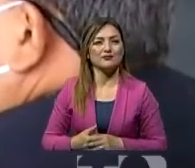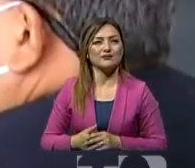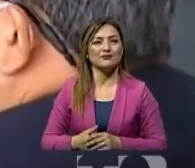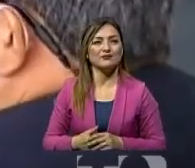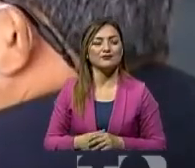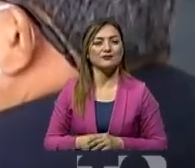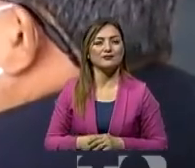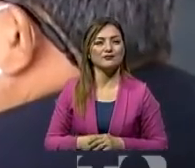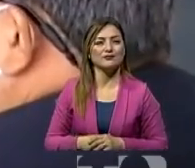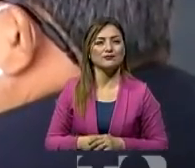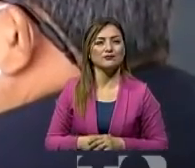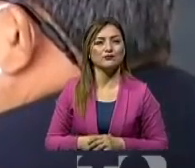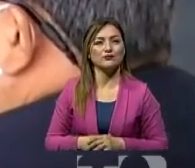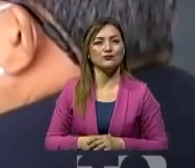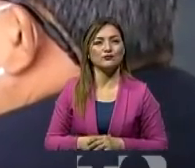Merizalde, 24 horas.